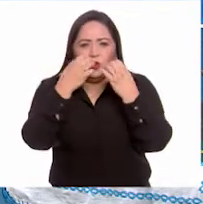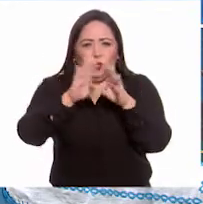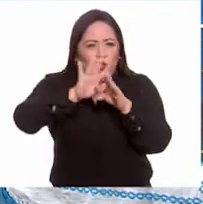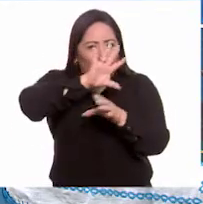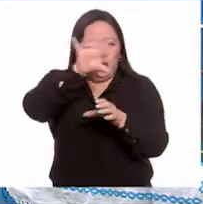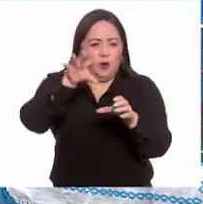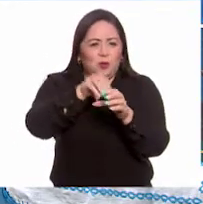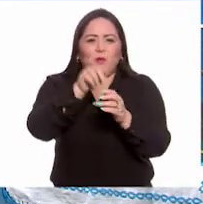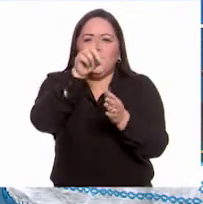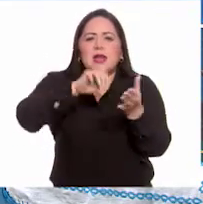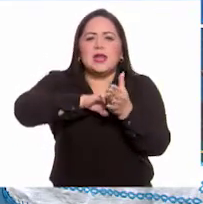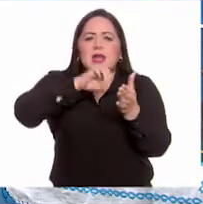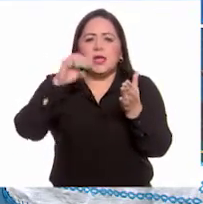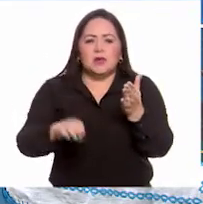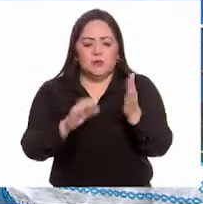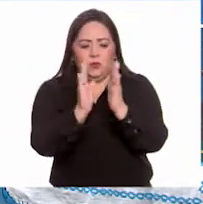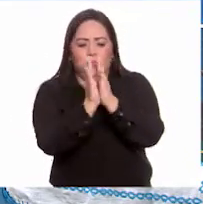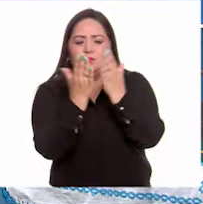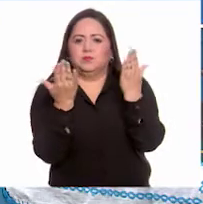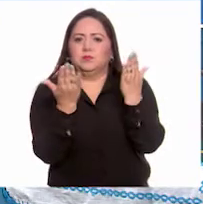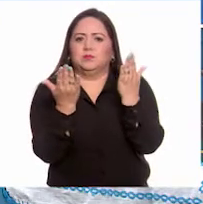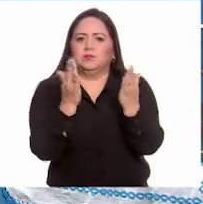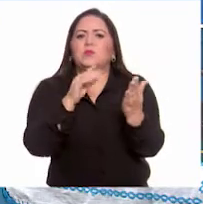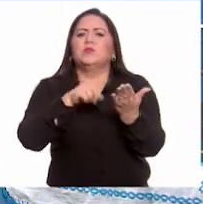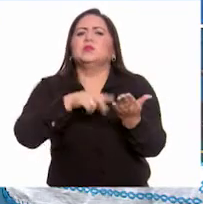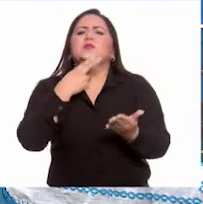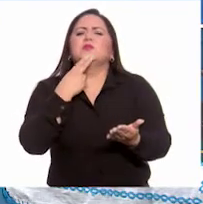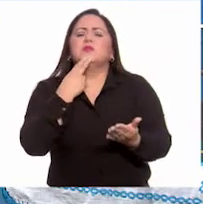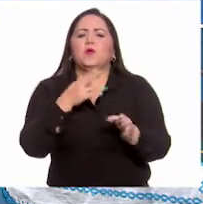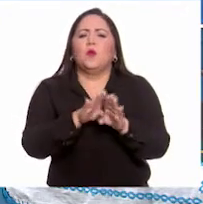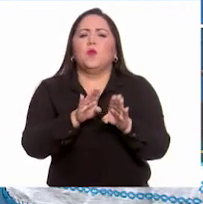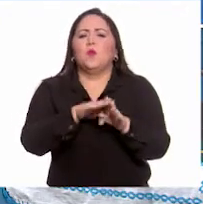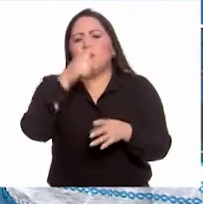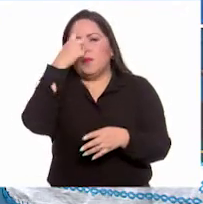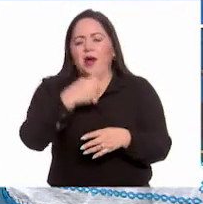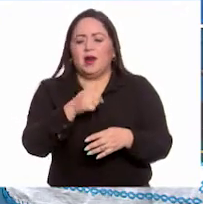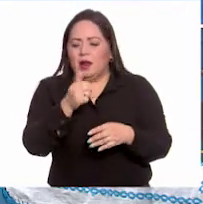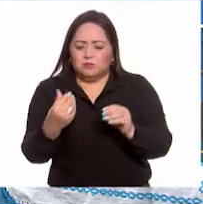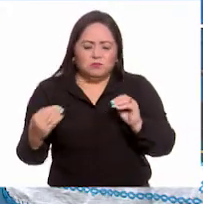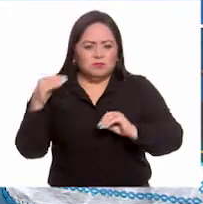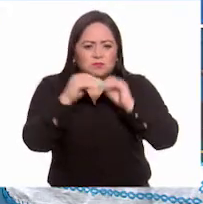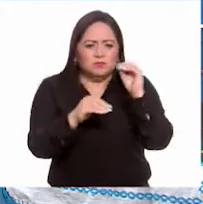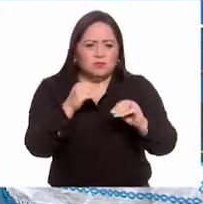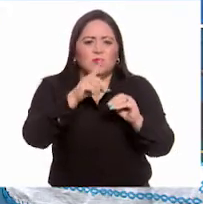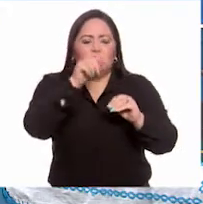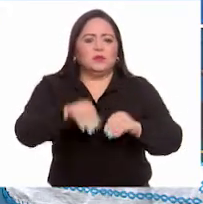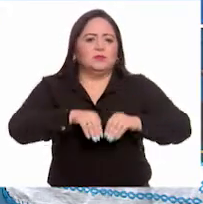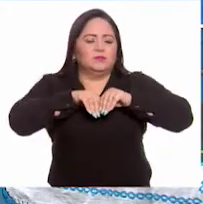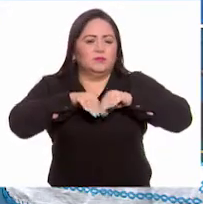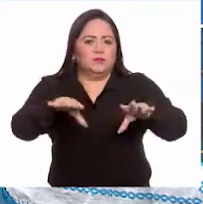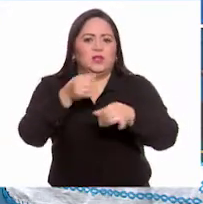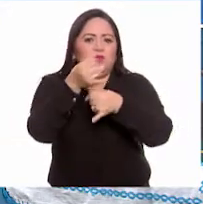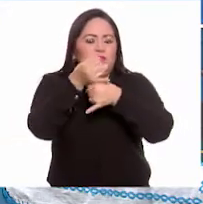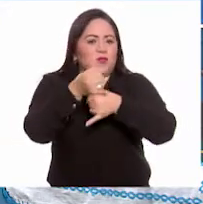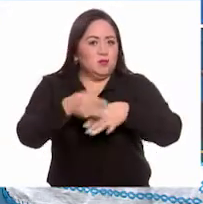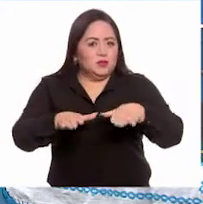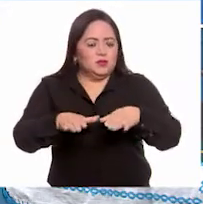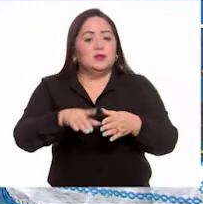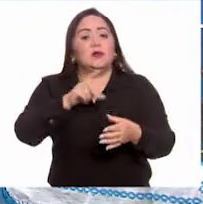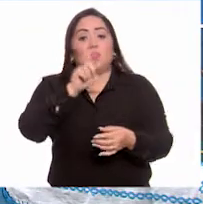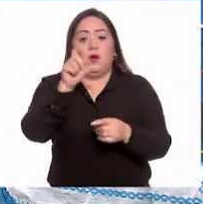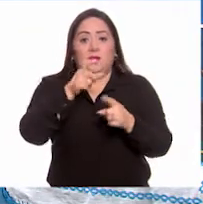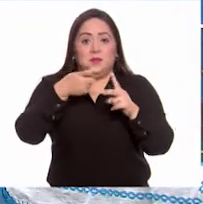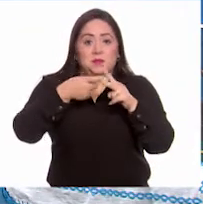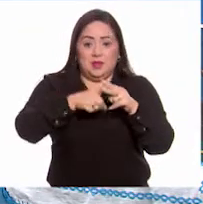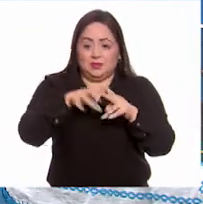general un ejemplo de portador textual que puede servirnos como medio para integración y divulgación de información a partir